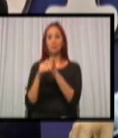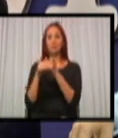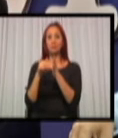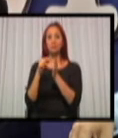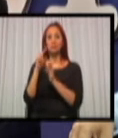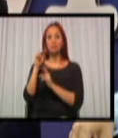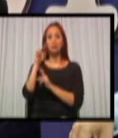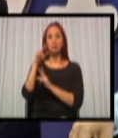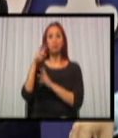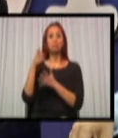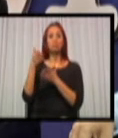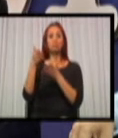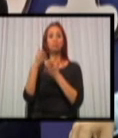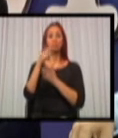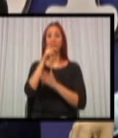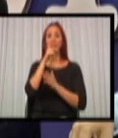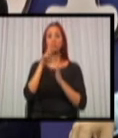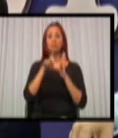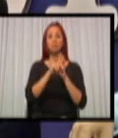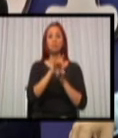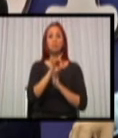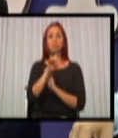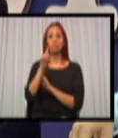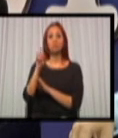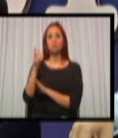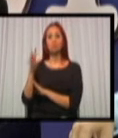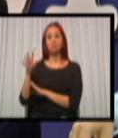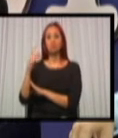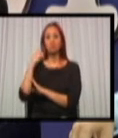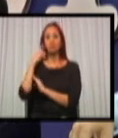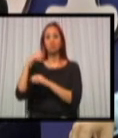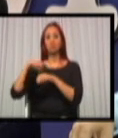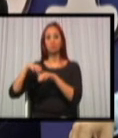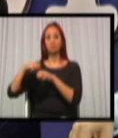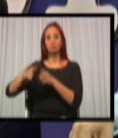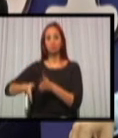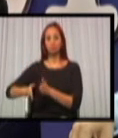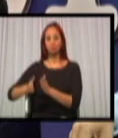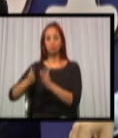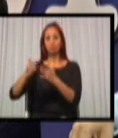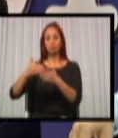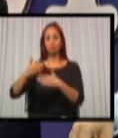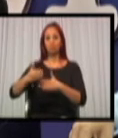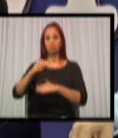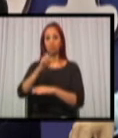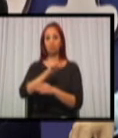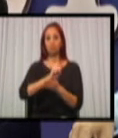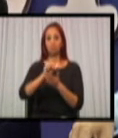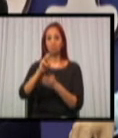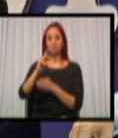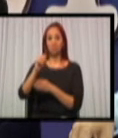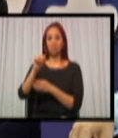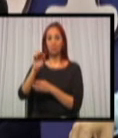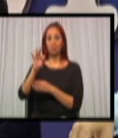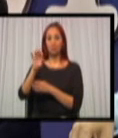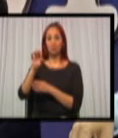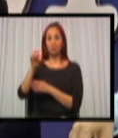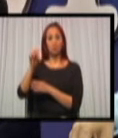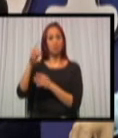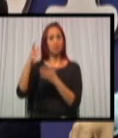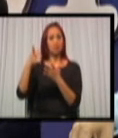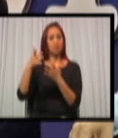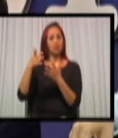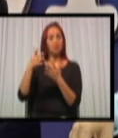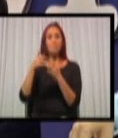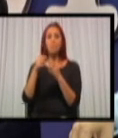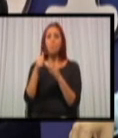colones los recibe de la ley 8114 para la red vial cantonal. Partimos de que San Mateo tiene una población, o sea,